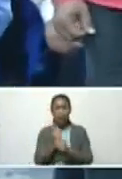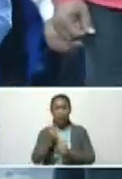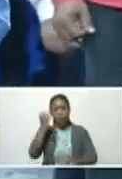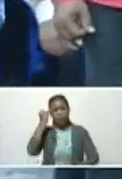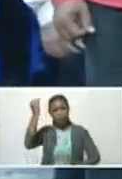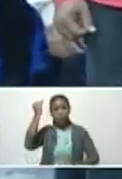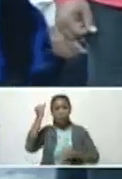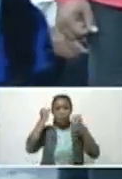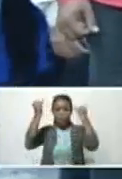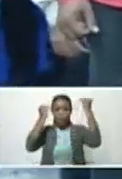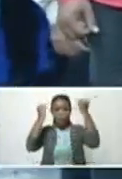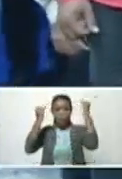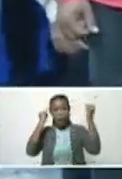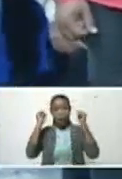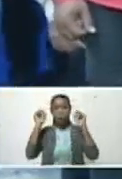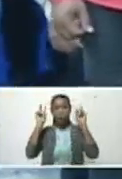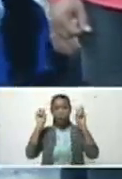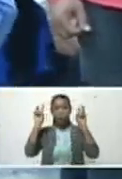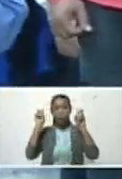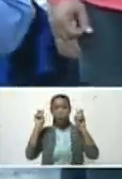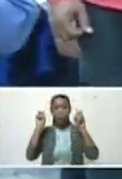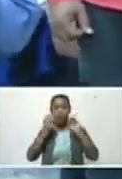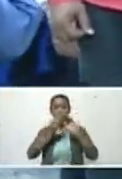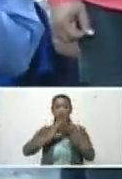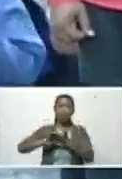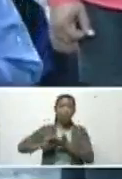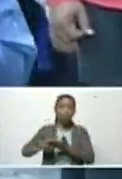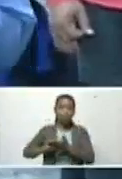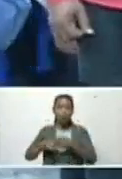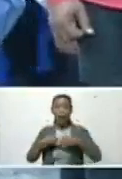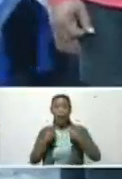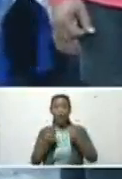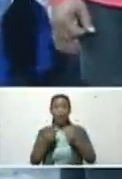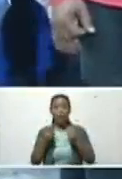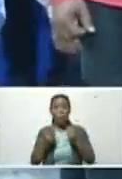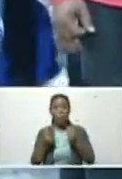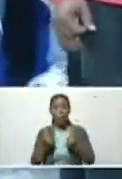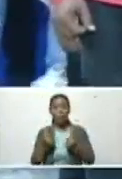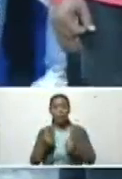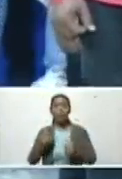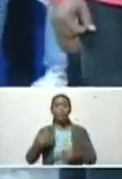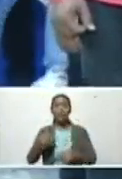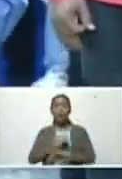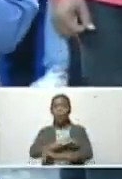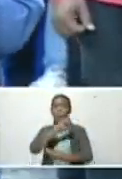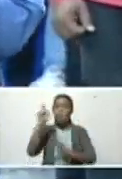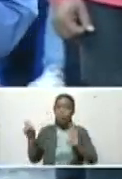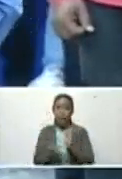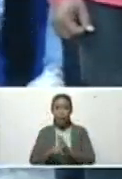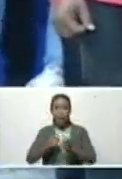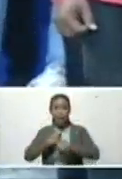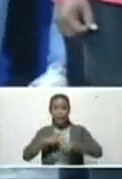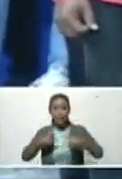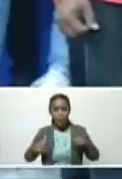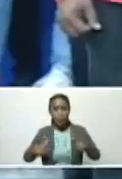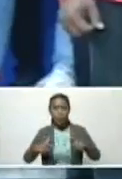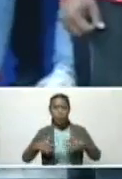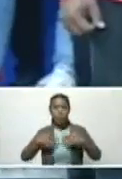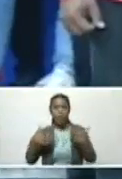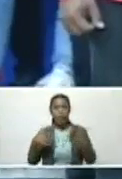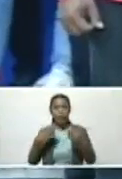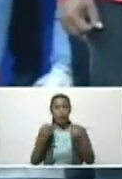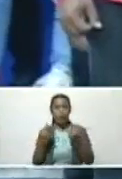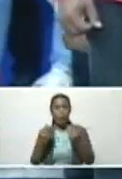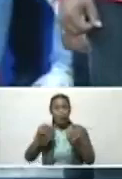creativo, la recuperación económica definitiva y el crecimiento de la